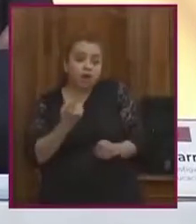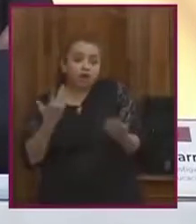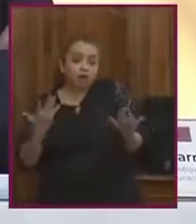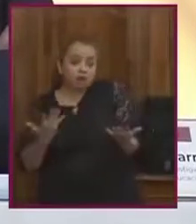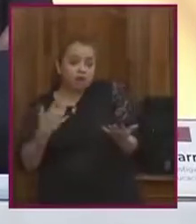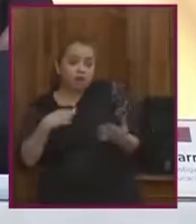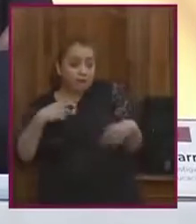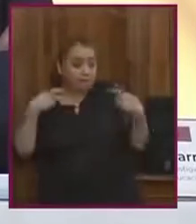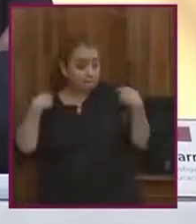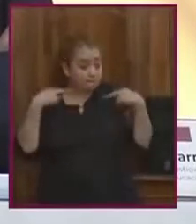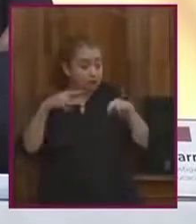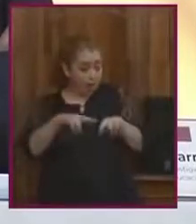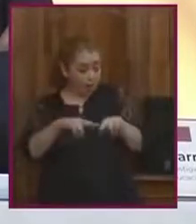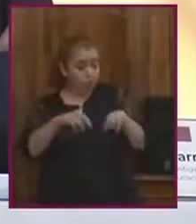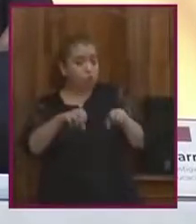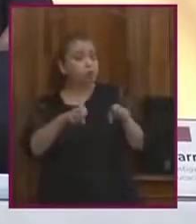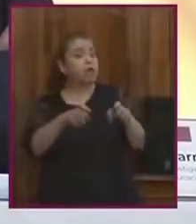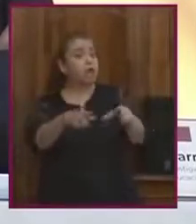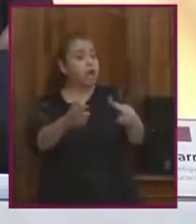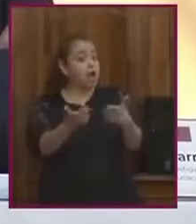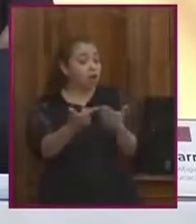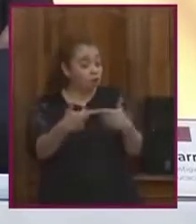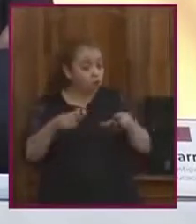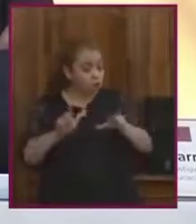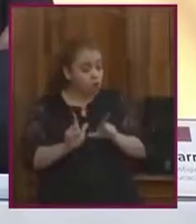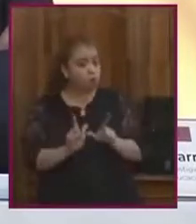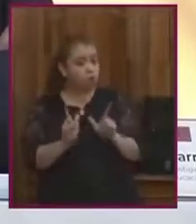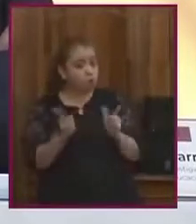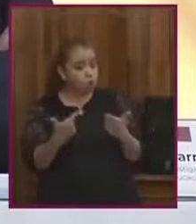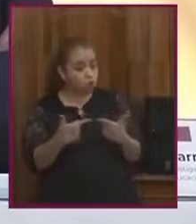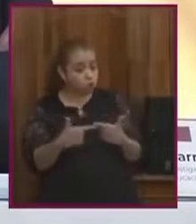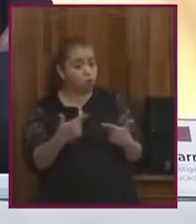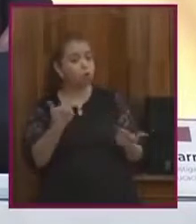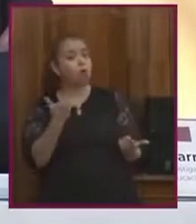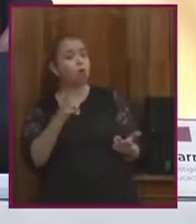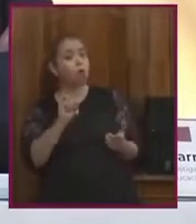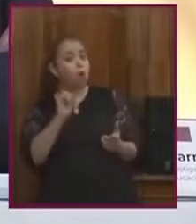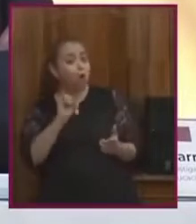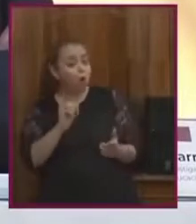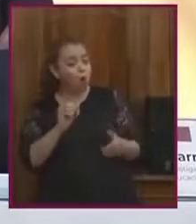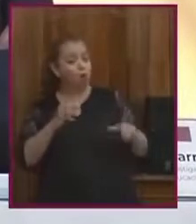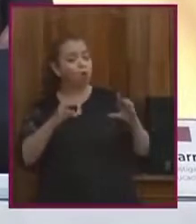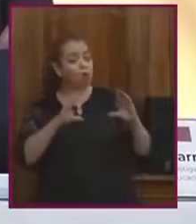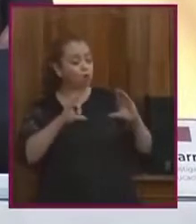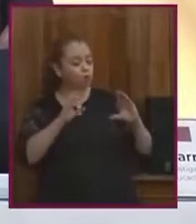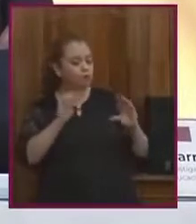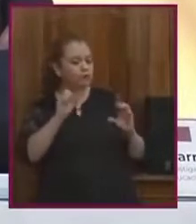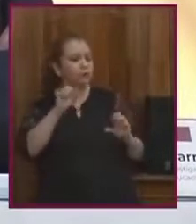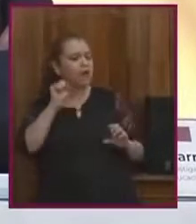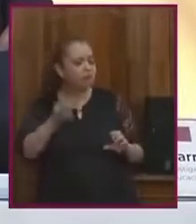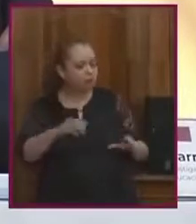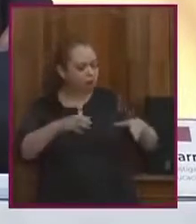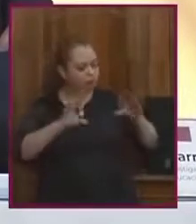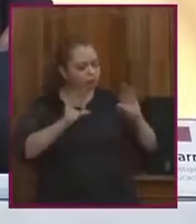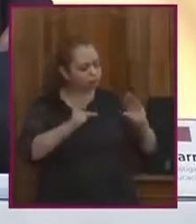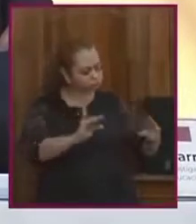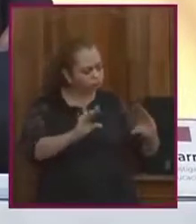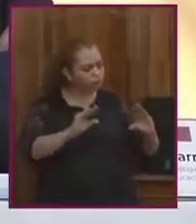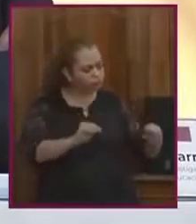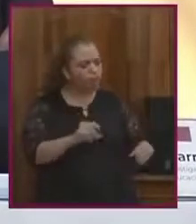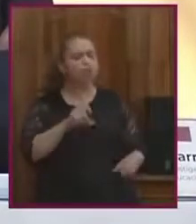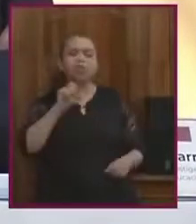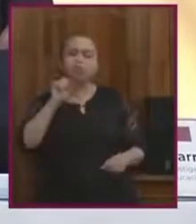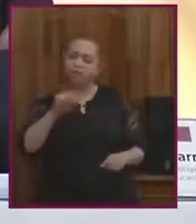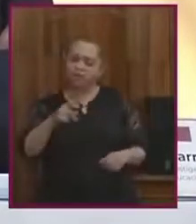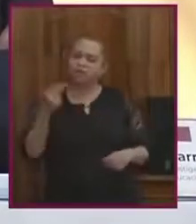frente a grupo hacen la parte esencial que es la práctica, obviamente necesitamos también de los fundamentos